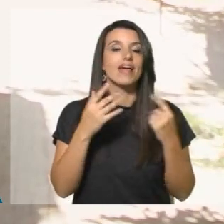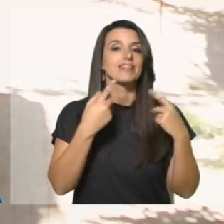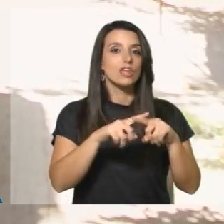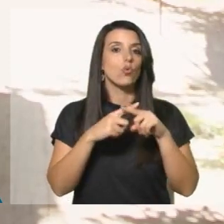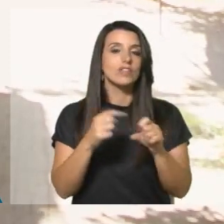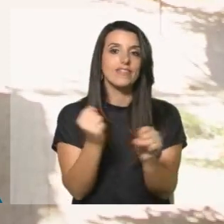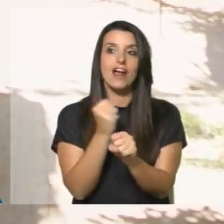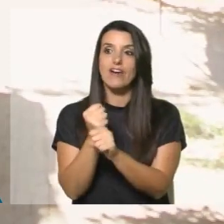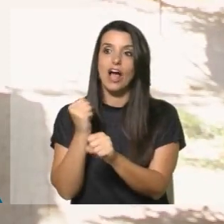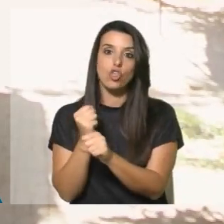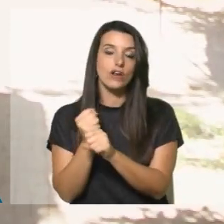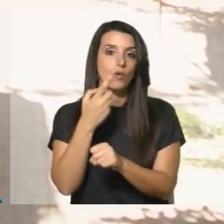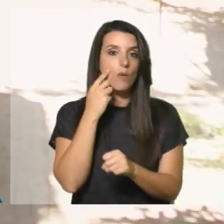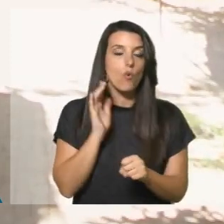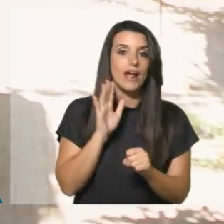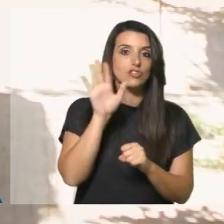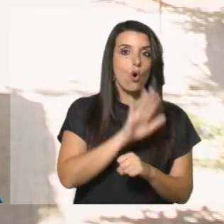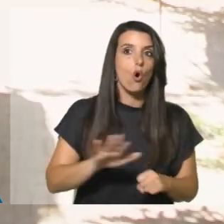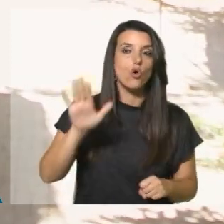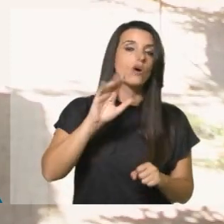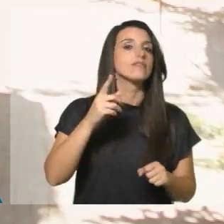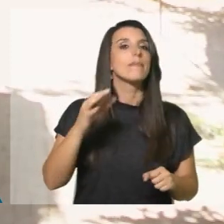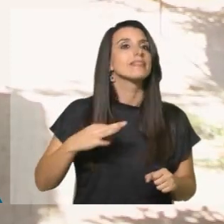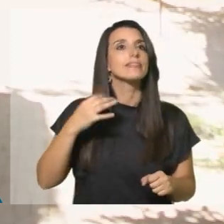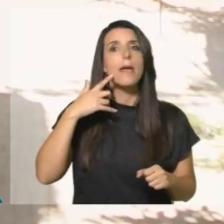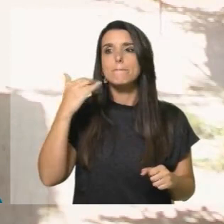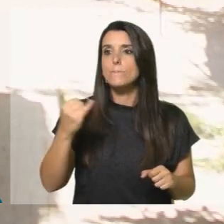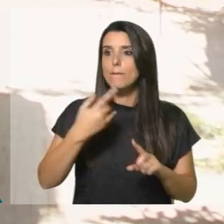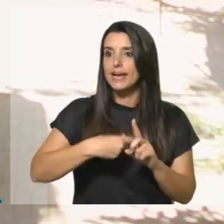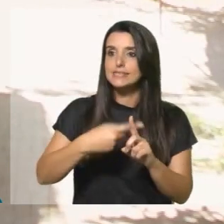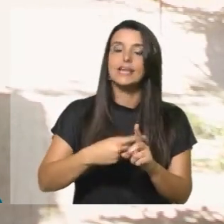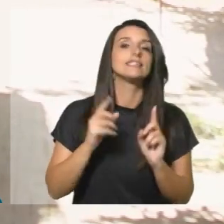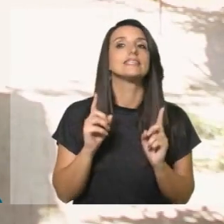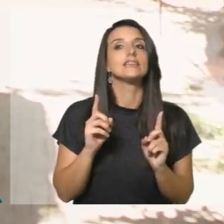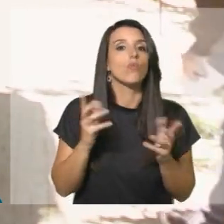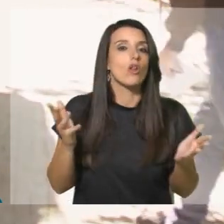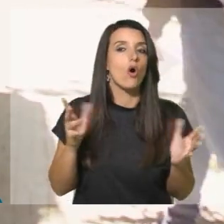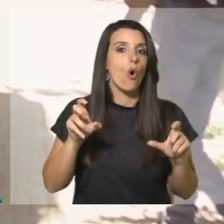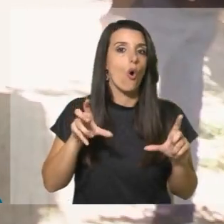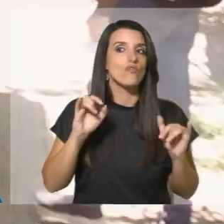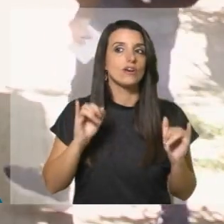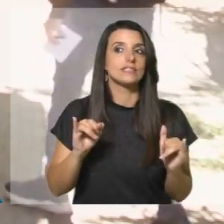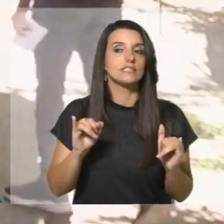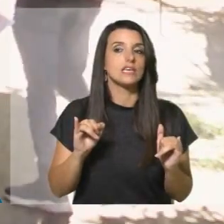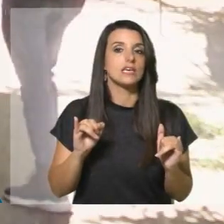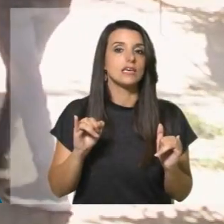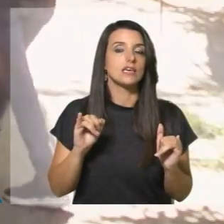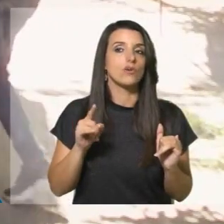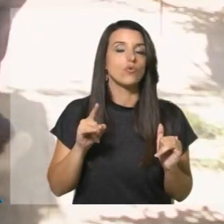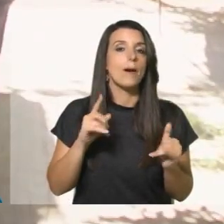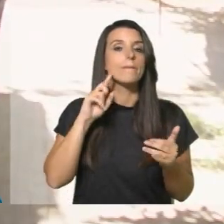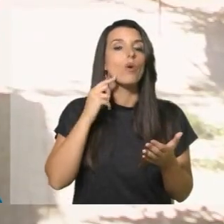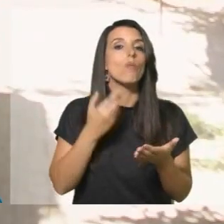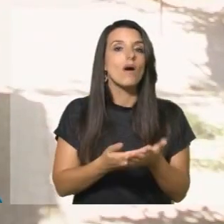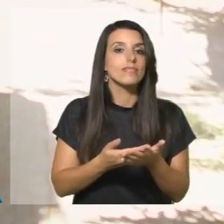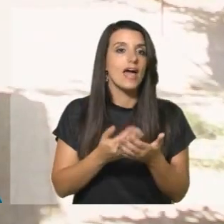los trabajadores y las trabajadoras a nivel nacional desde hace varios meses. Y bueno, obviamente que es una propuesta